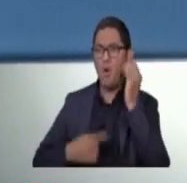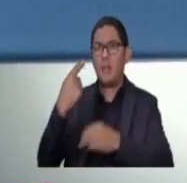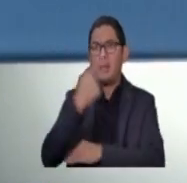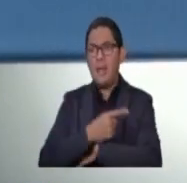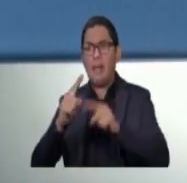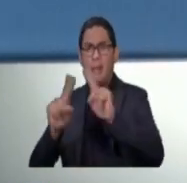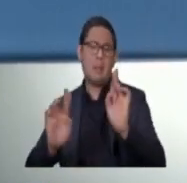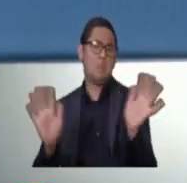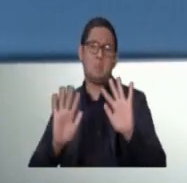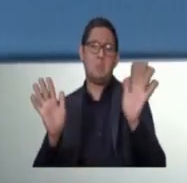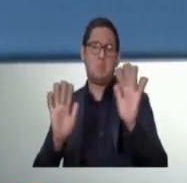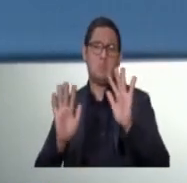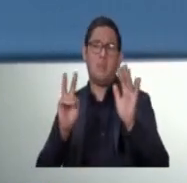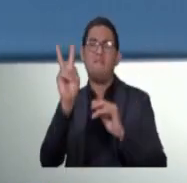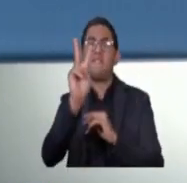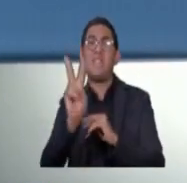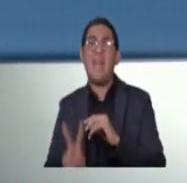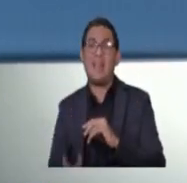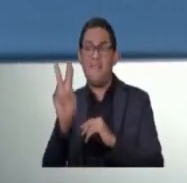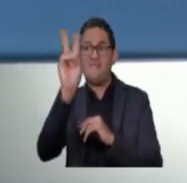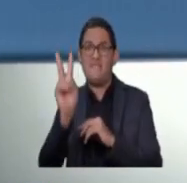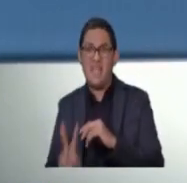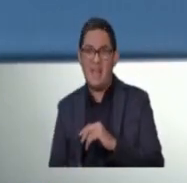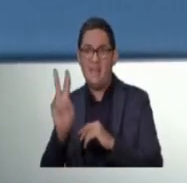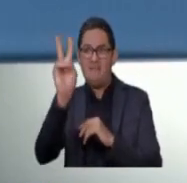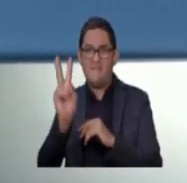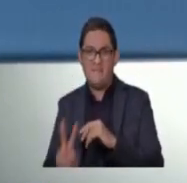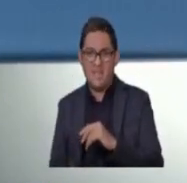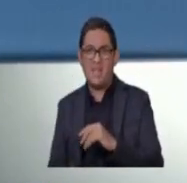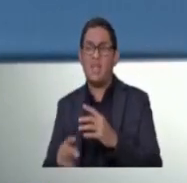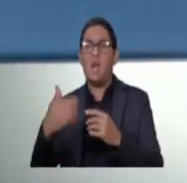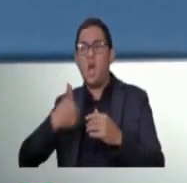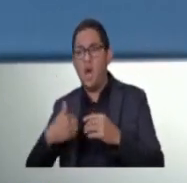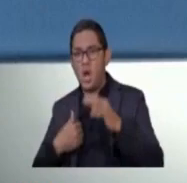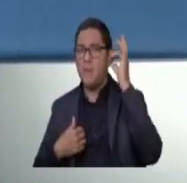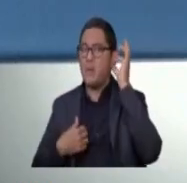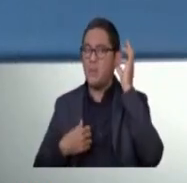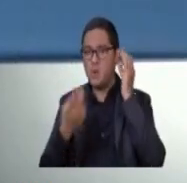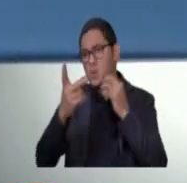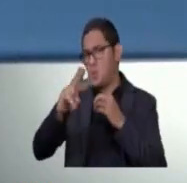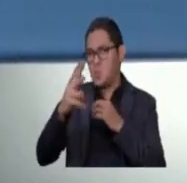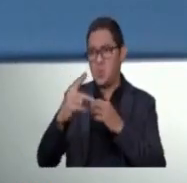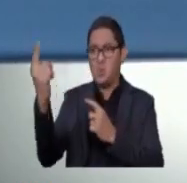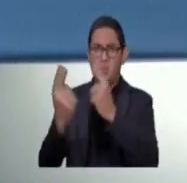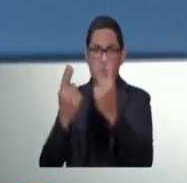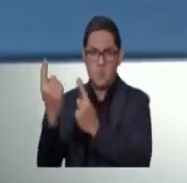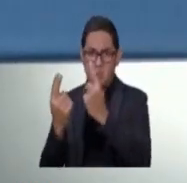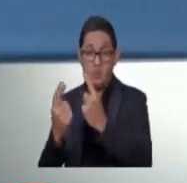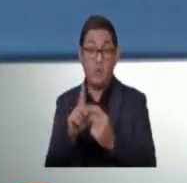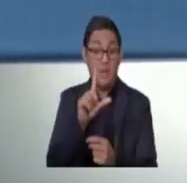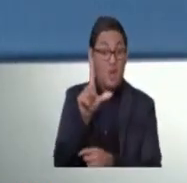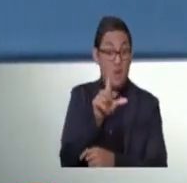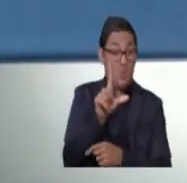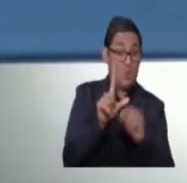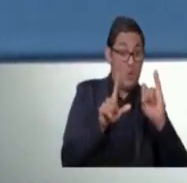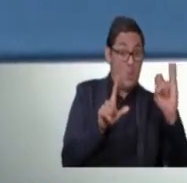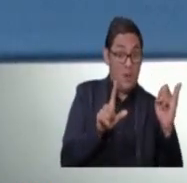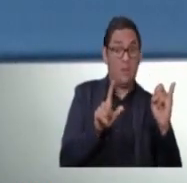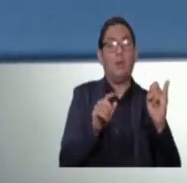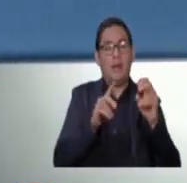días viernes de lunes a jueves se mantiene la restricción por género